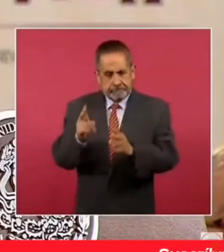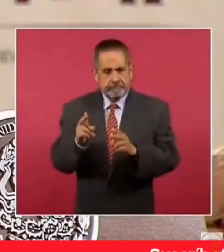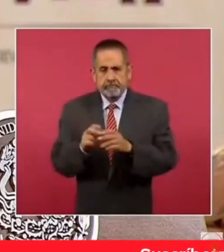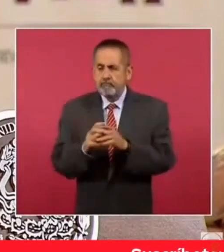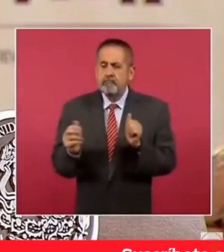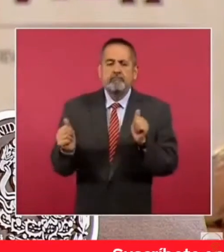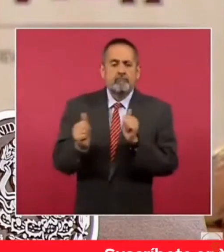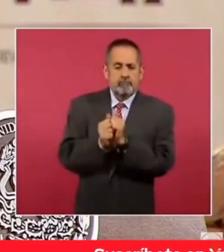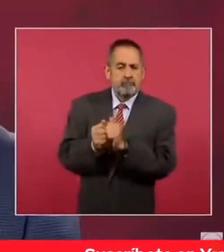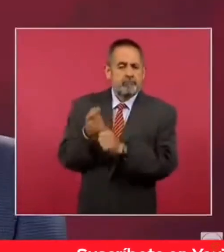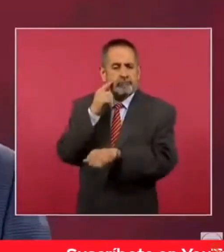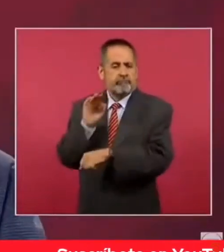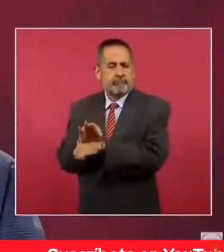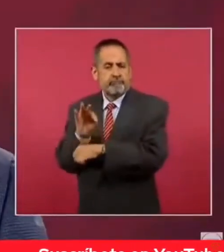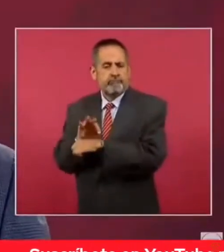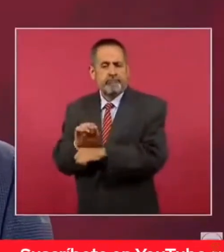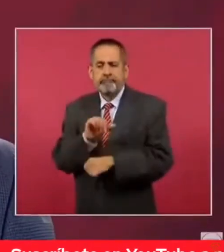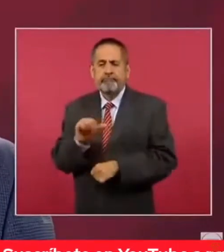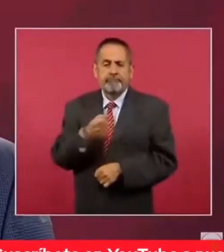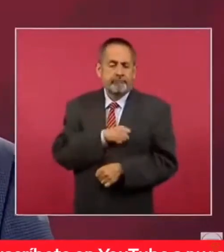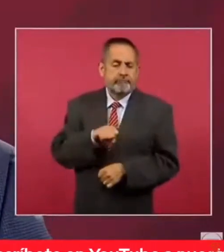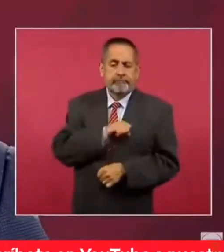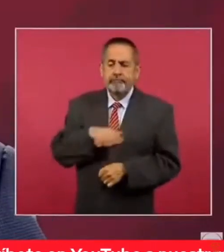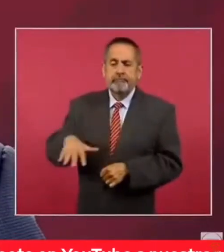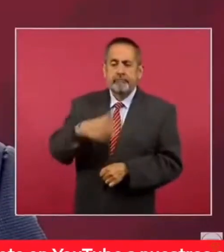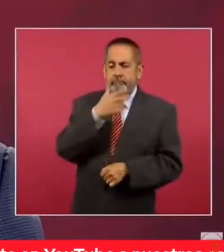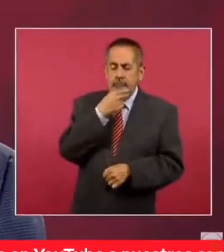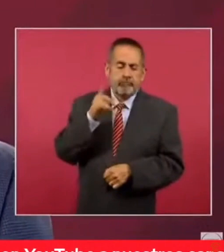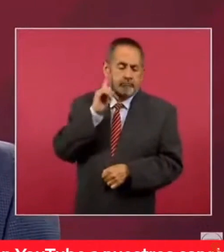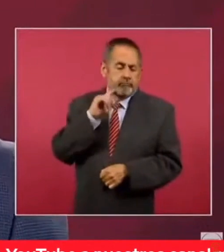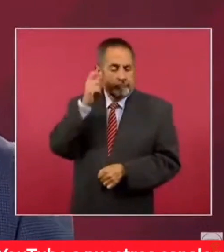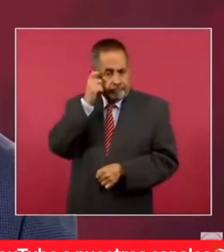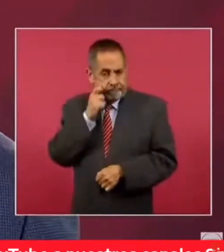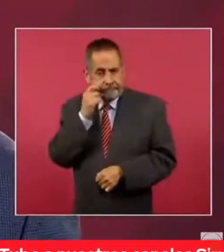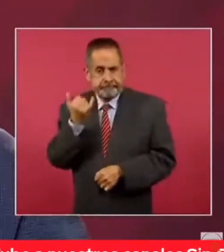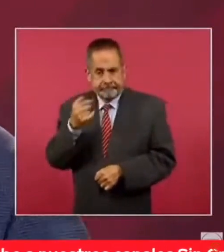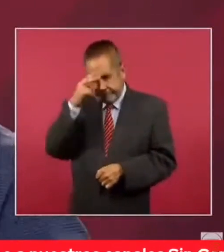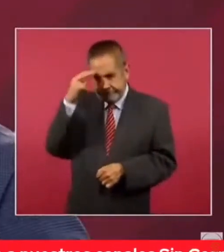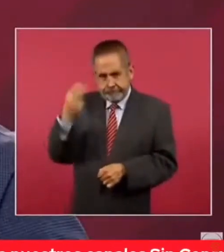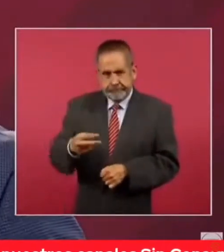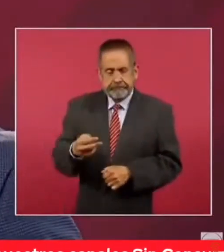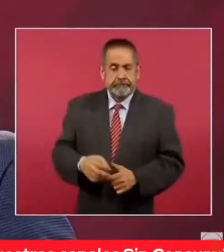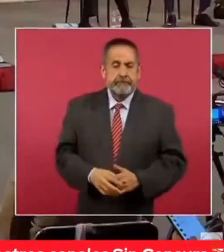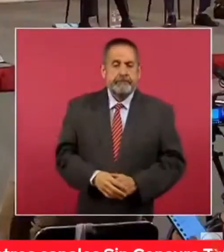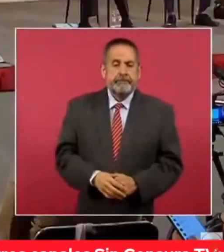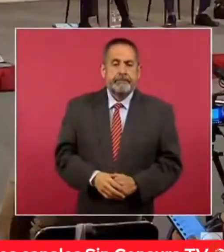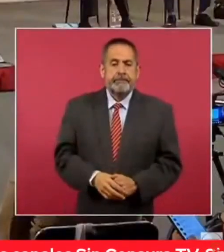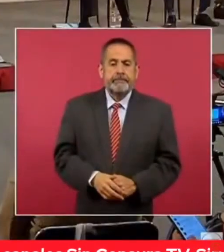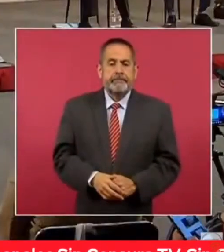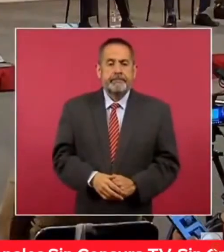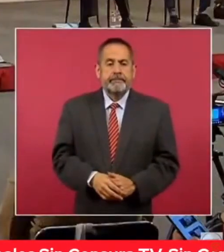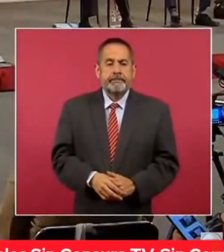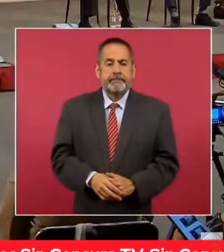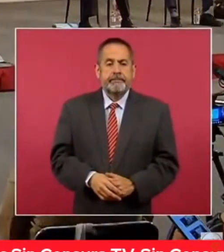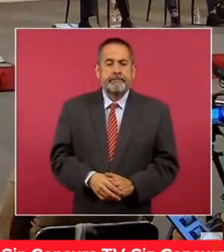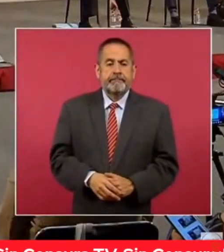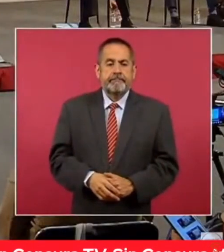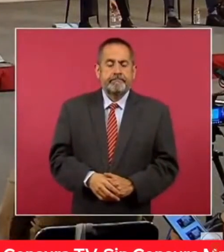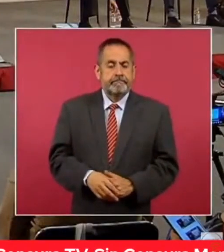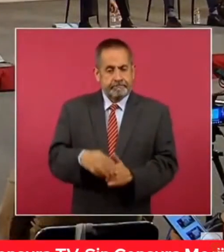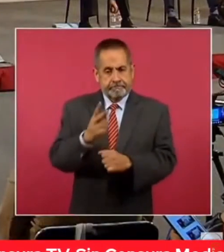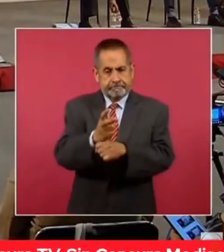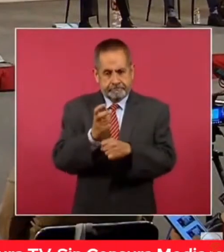aliada de la protección a la salud de las guerrerenses y los mexicanos. Siguiente, por favor. Los